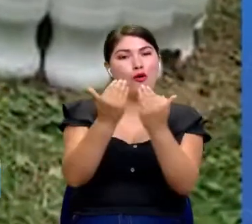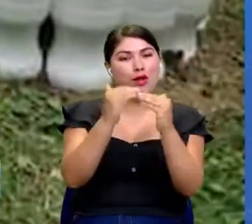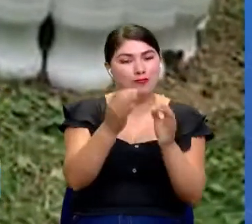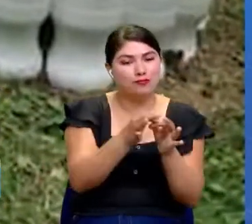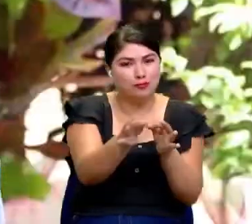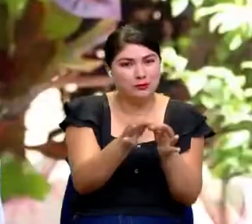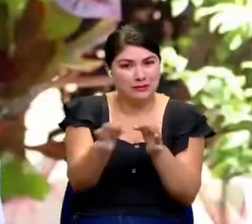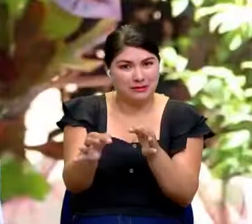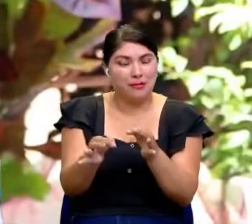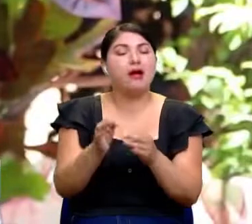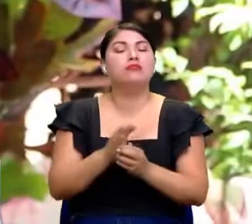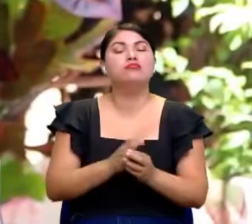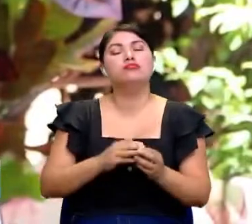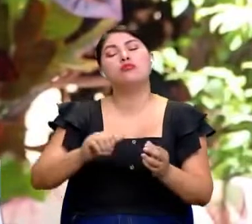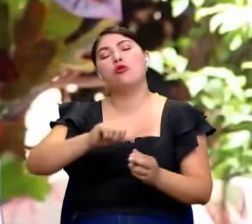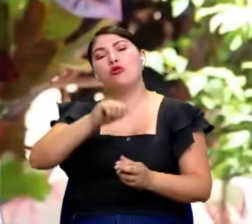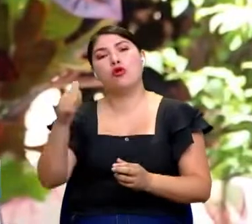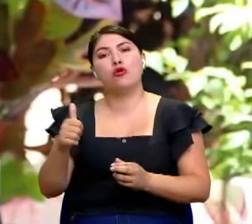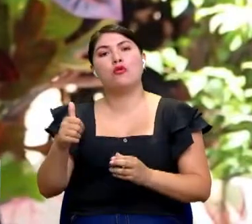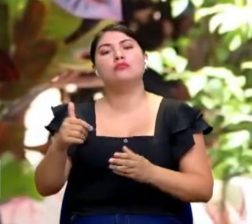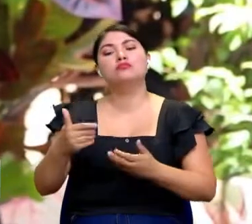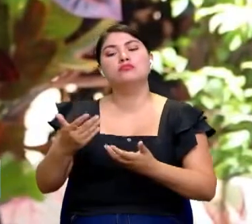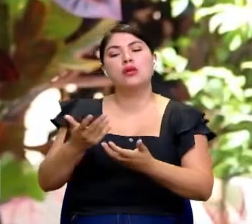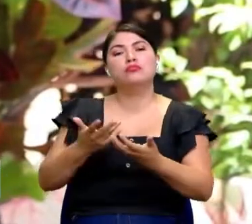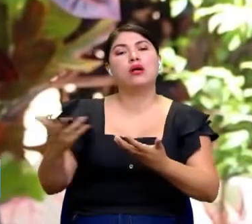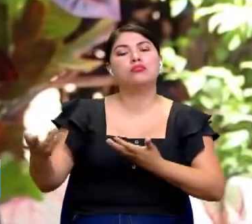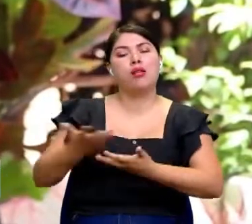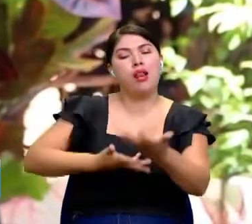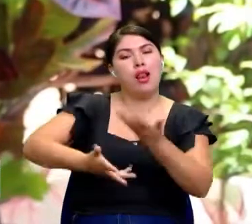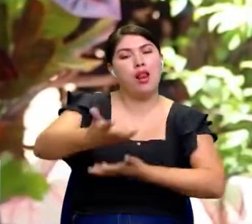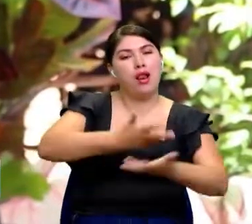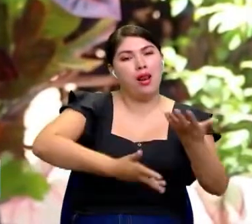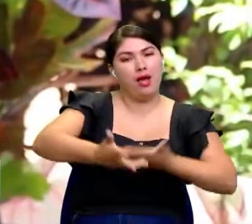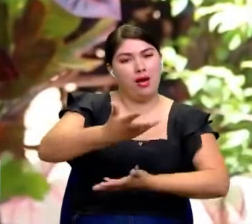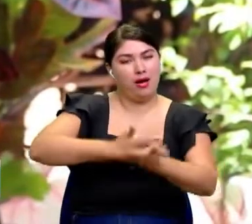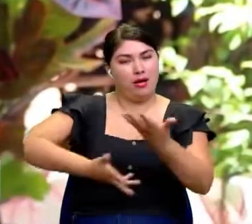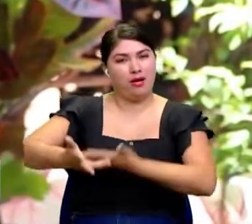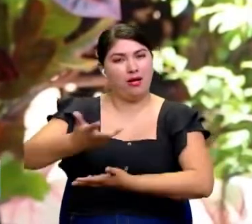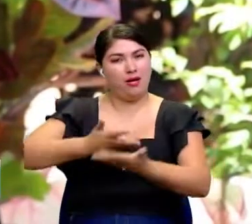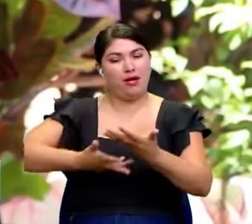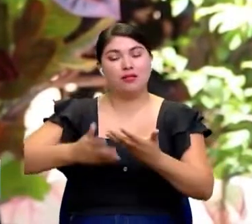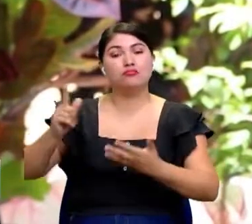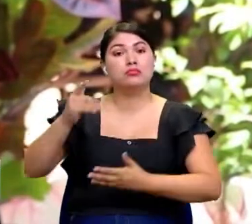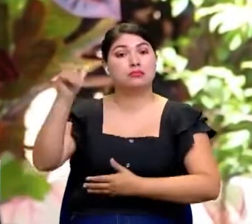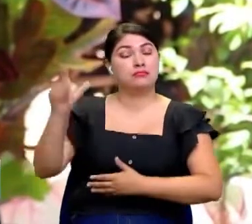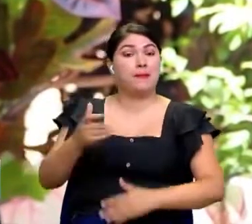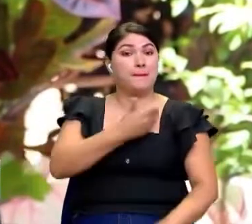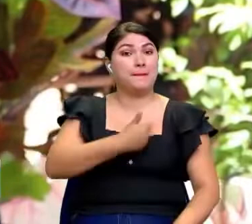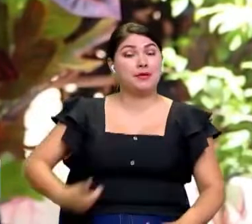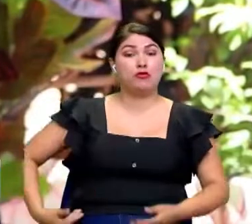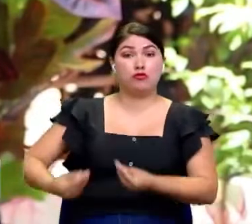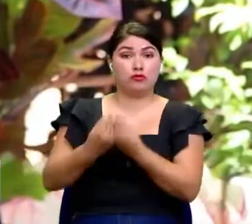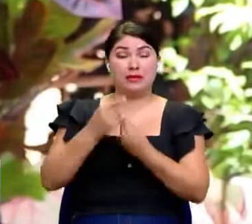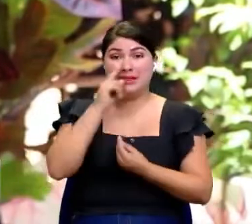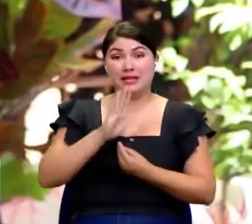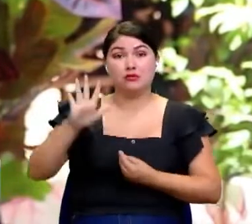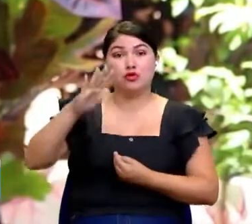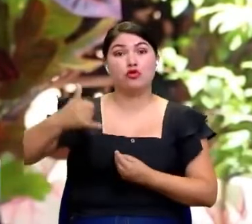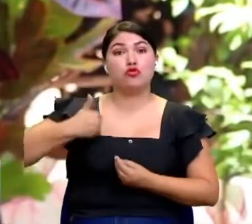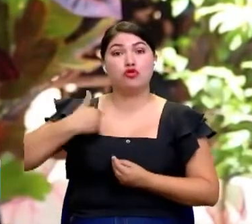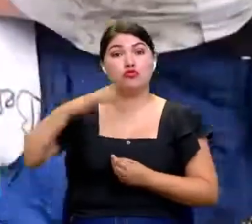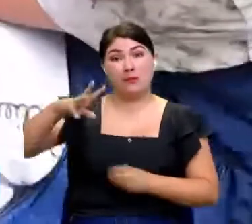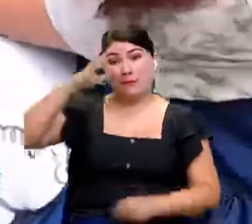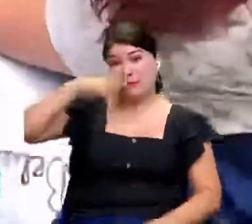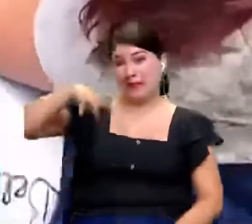por otro lado tendremos un conversatorio el presidente del consejo nacional de juventud de